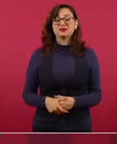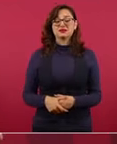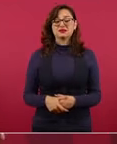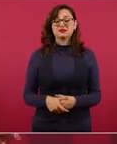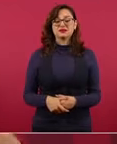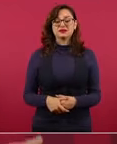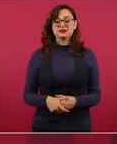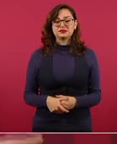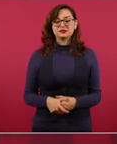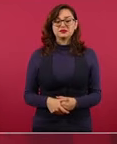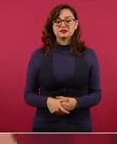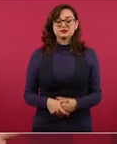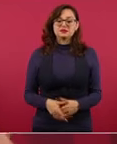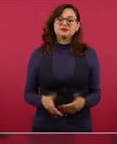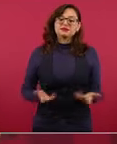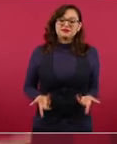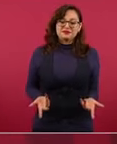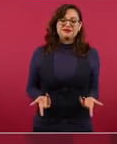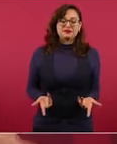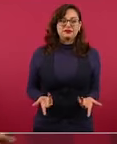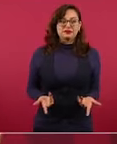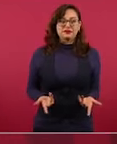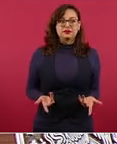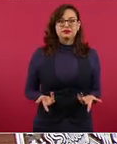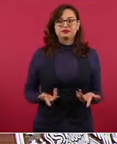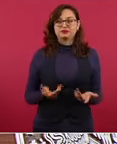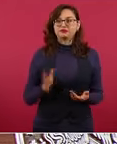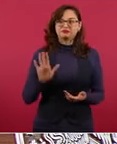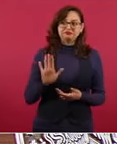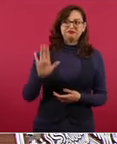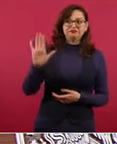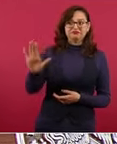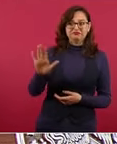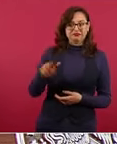bueno para eso se requiere fuerza de trabajo